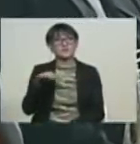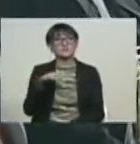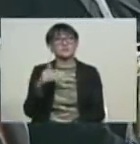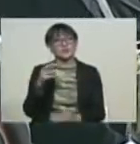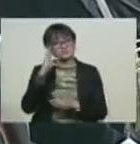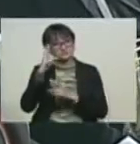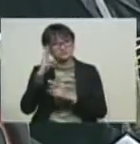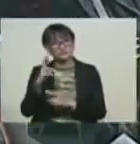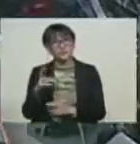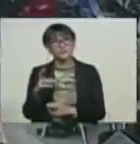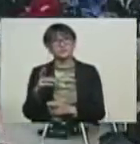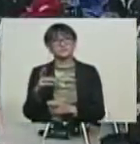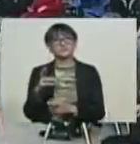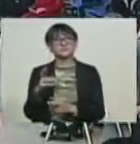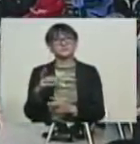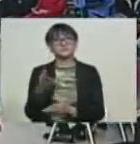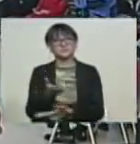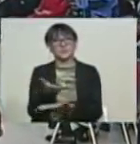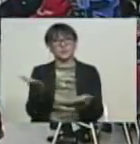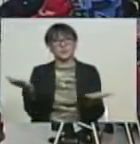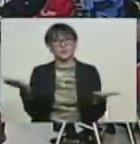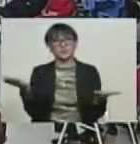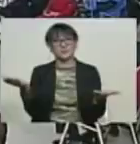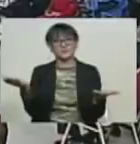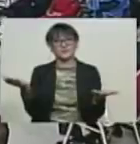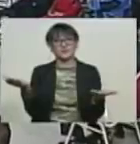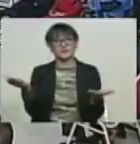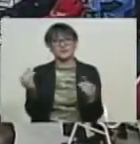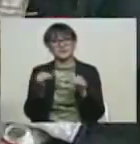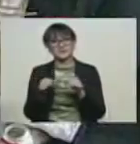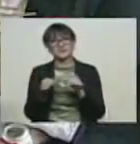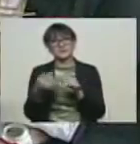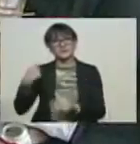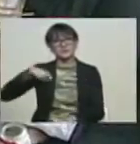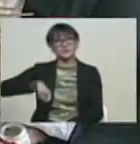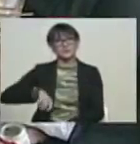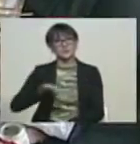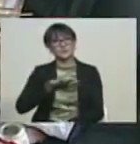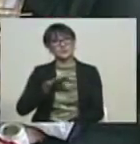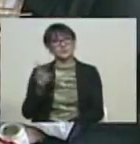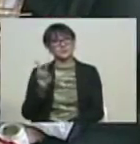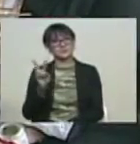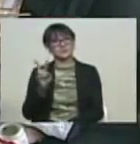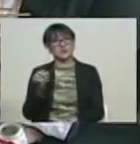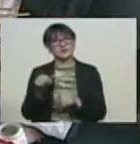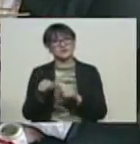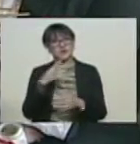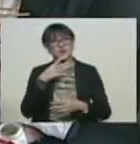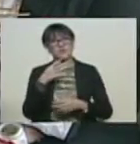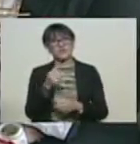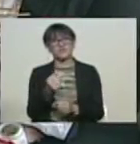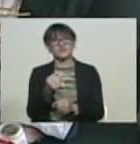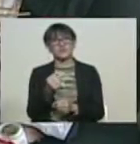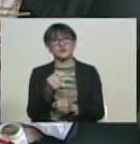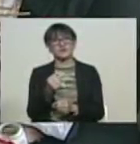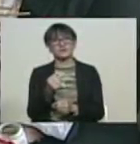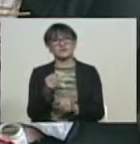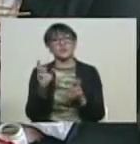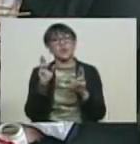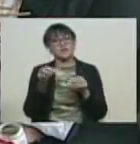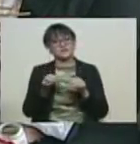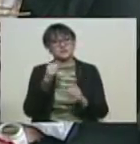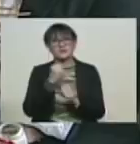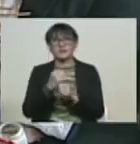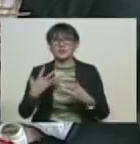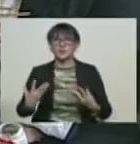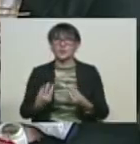nuestro reconocimiento a ustedes para que sigan invirtiendo en el país, para que sigan confiando y que podamos seguir